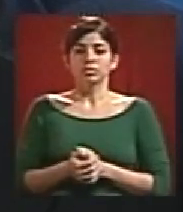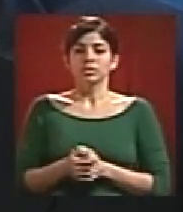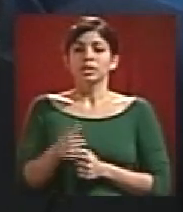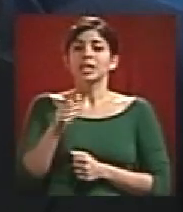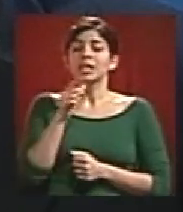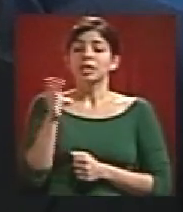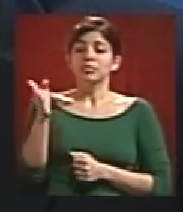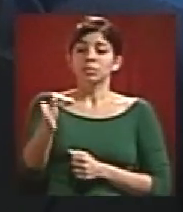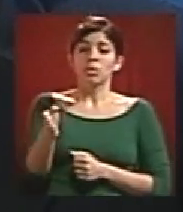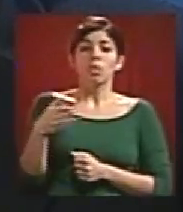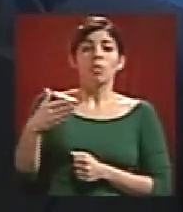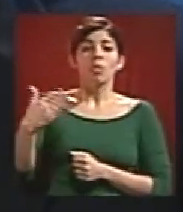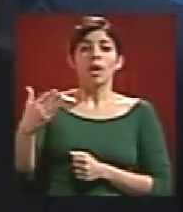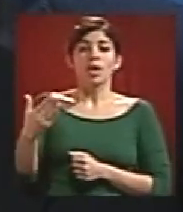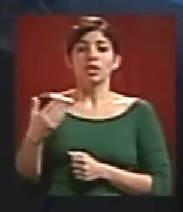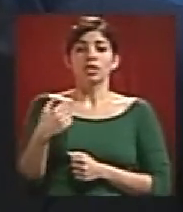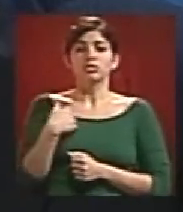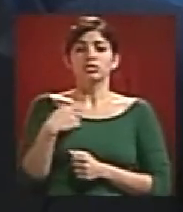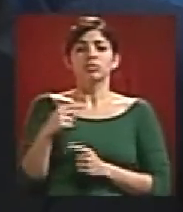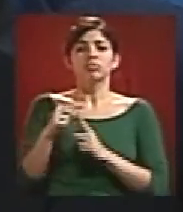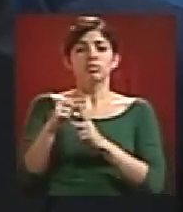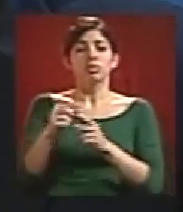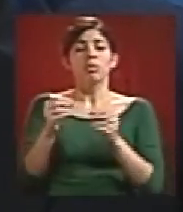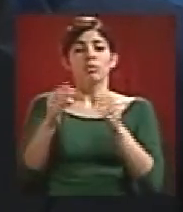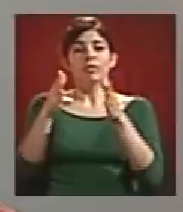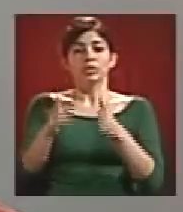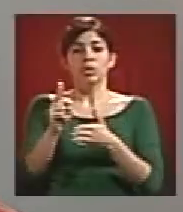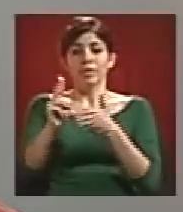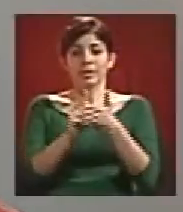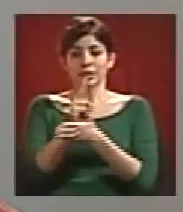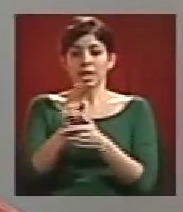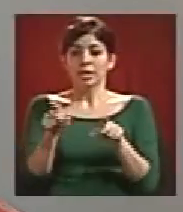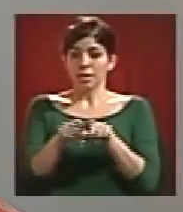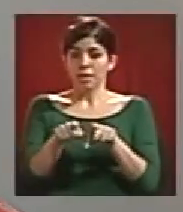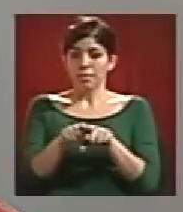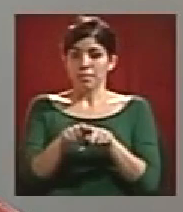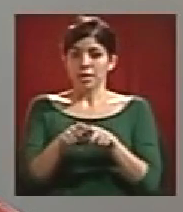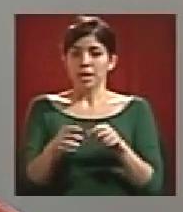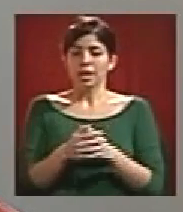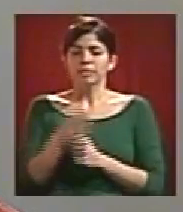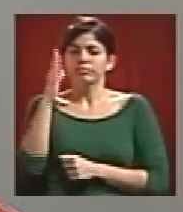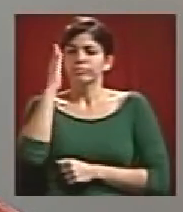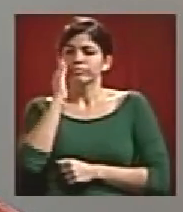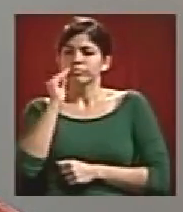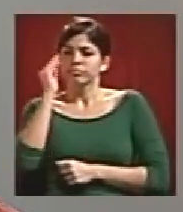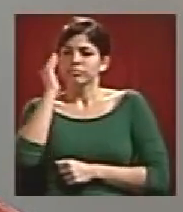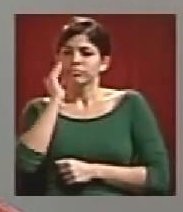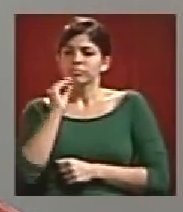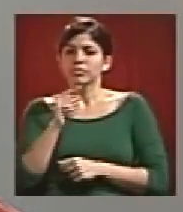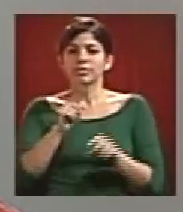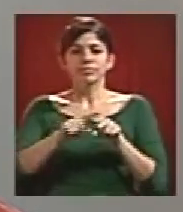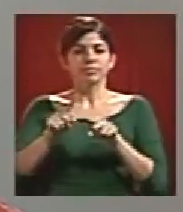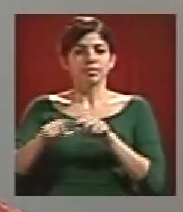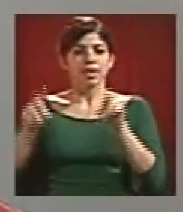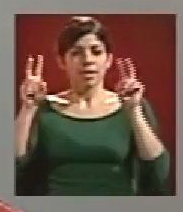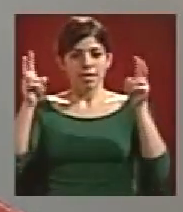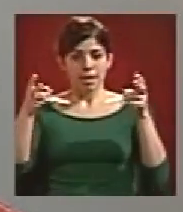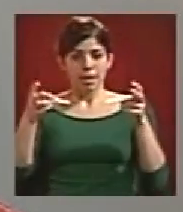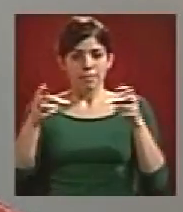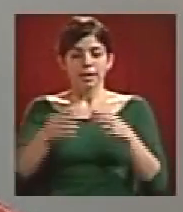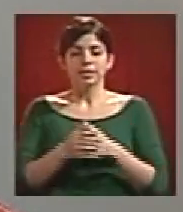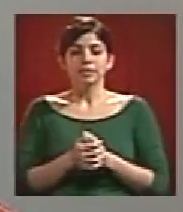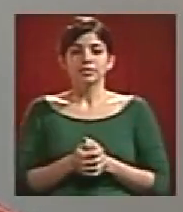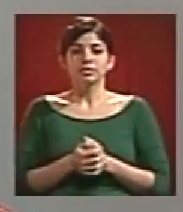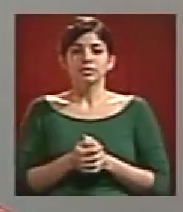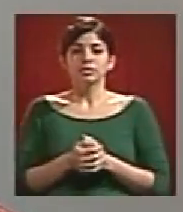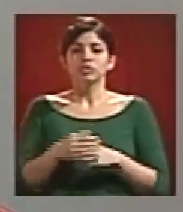a quien, cuando le digo, es profesora universitaria también y es una experta en una serie de temas, incluyendo los